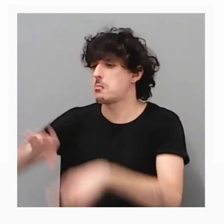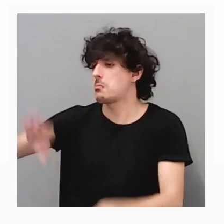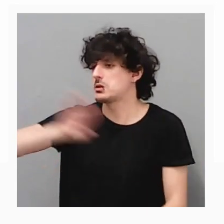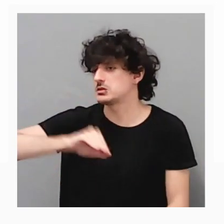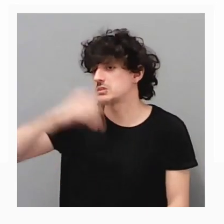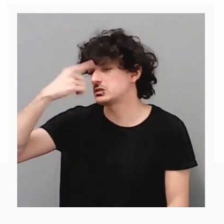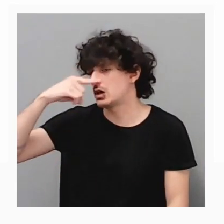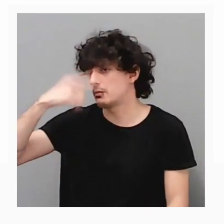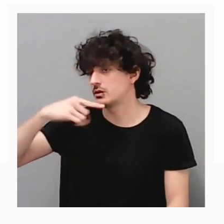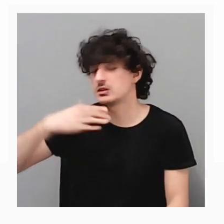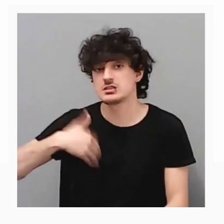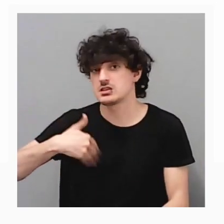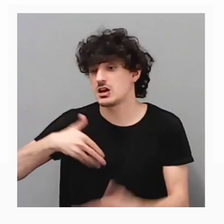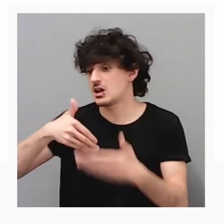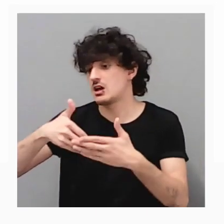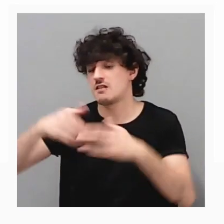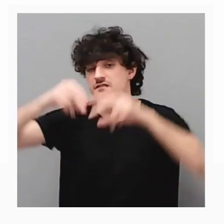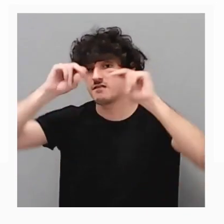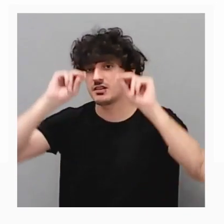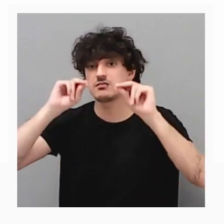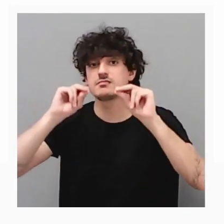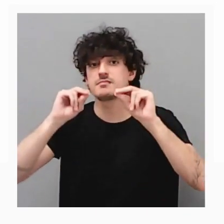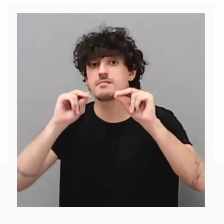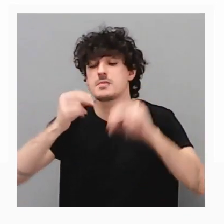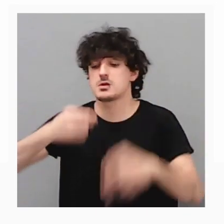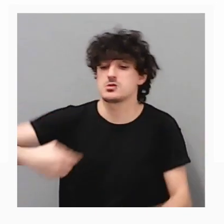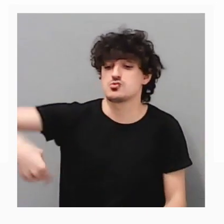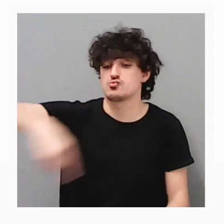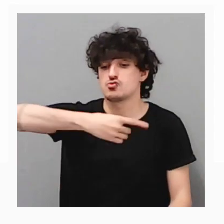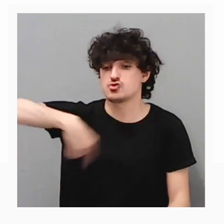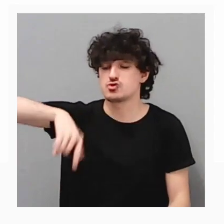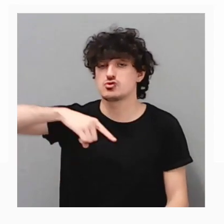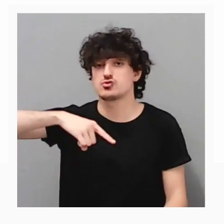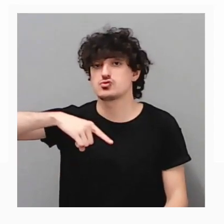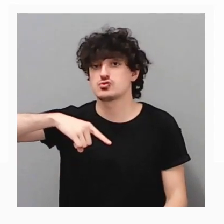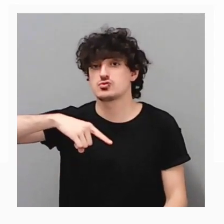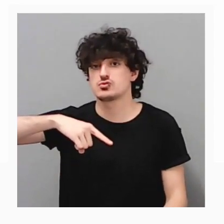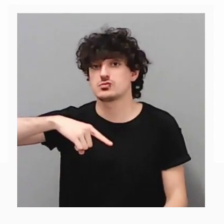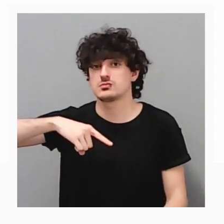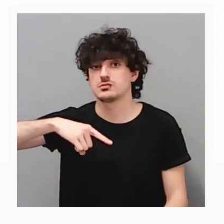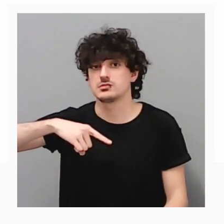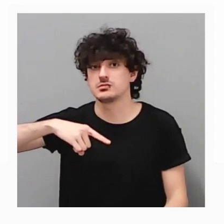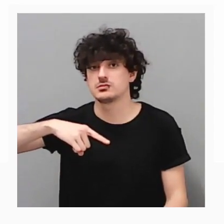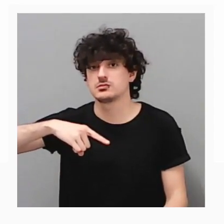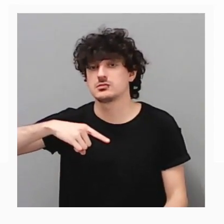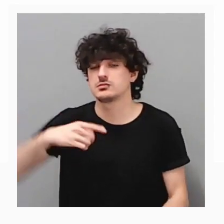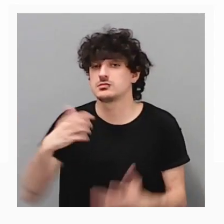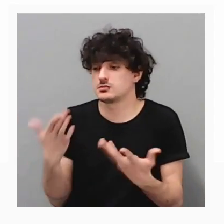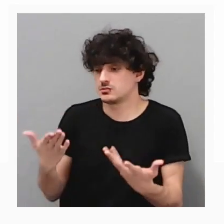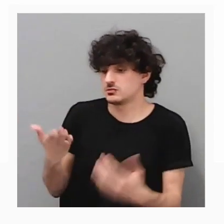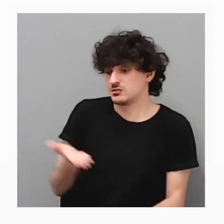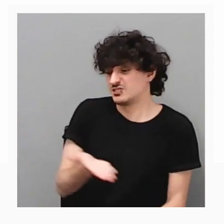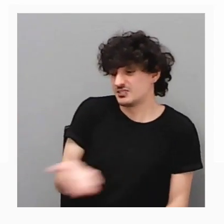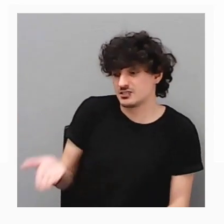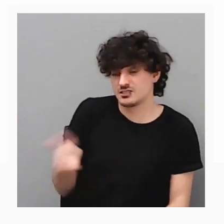nosotros no tenemos la pretensión de mudar el mundo. Nosotros tenemos la pretensión de mudar los niños. Y estos, los niños,